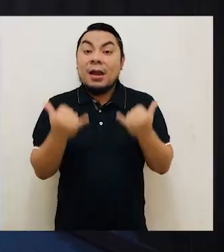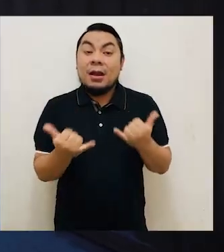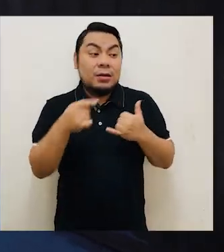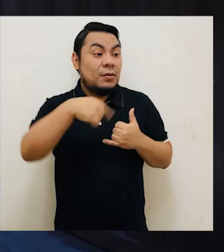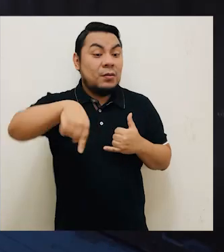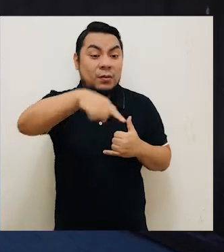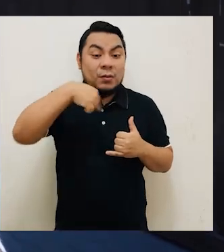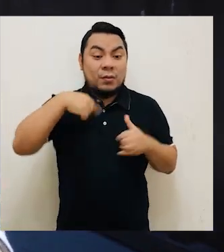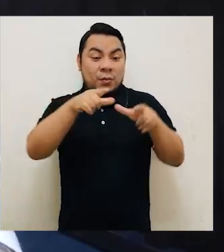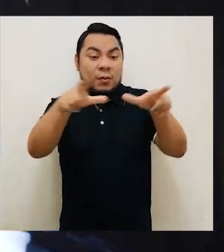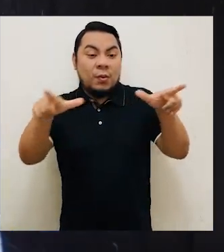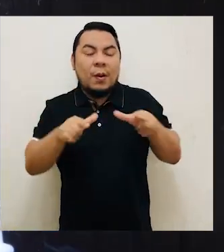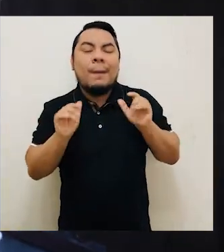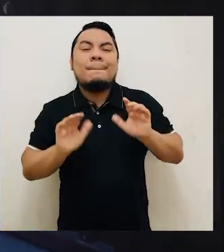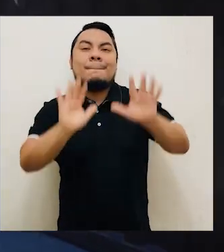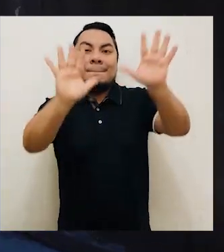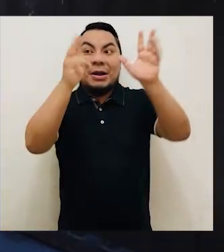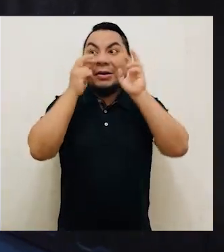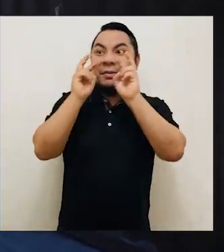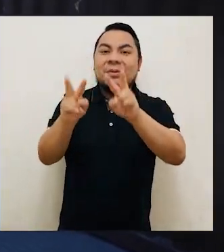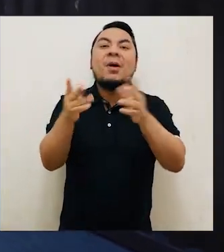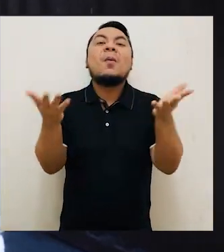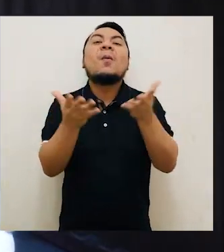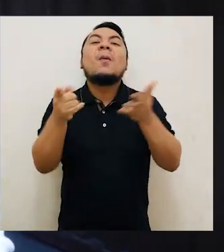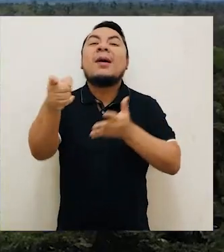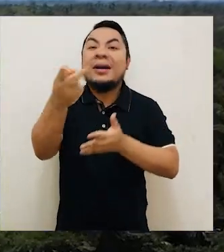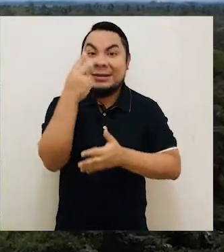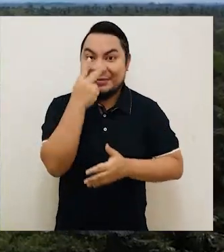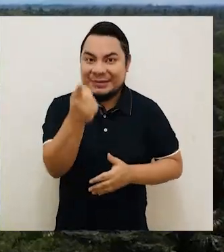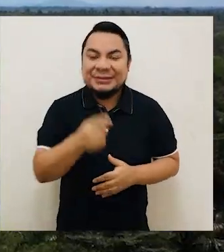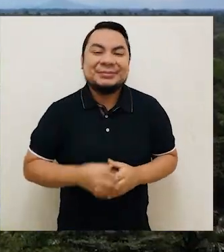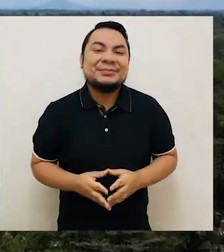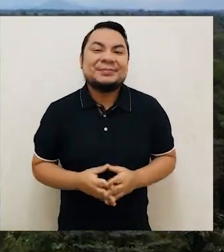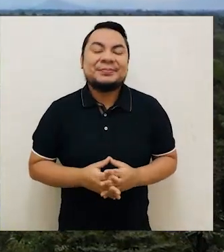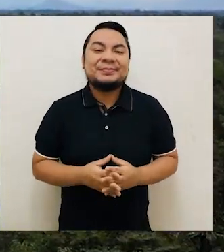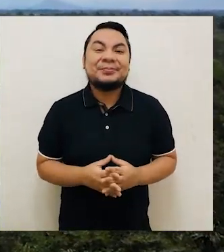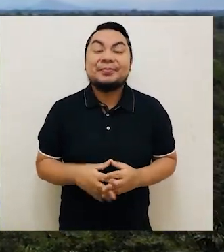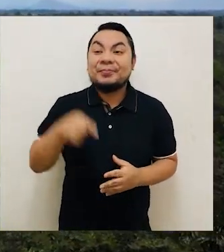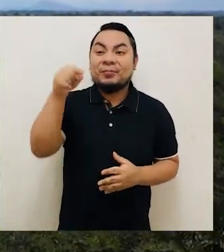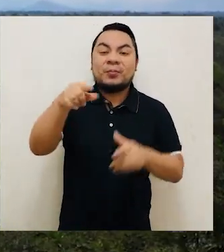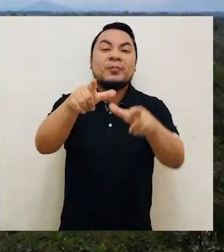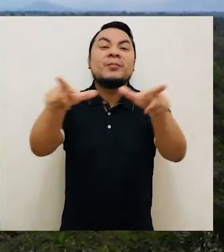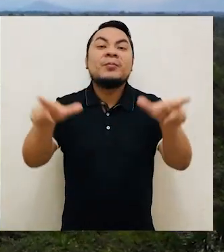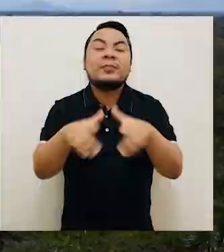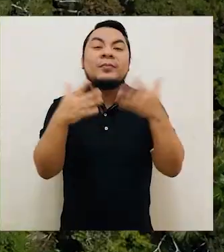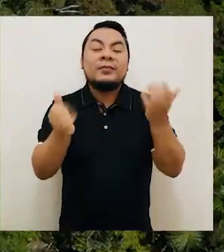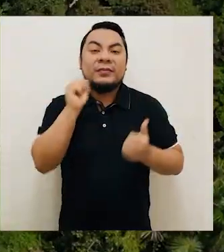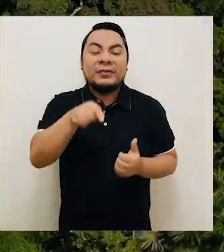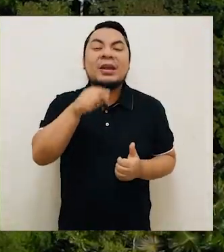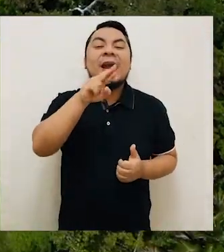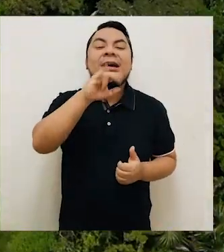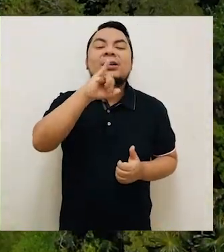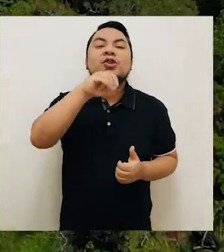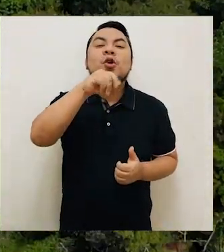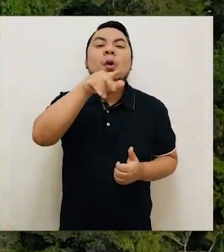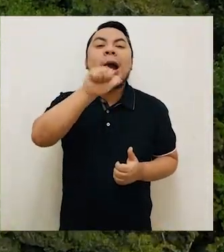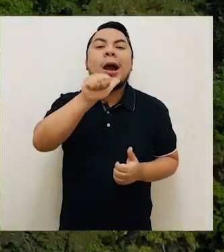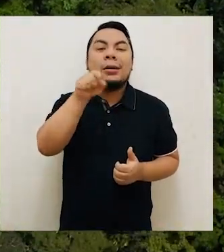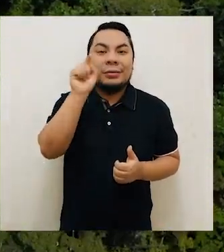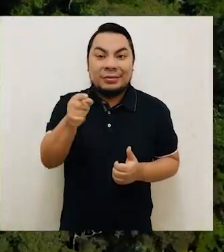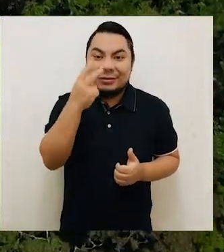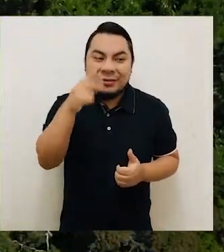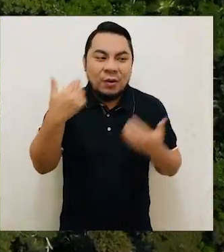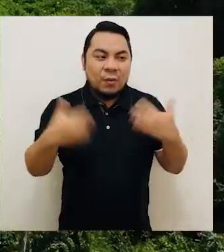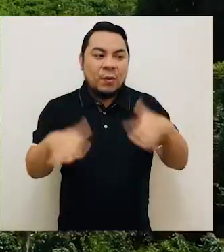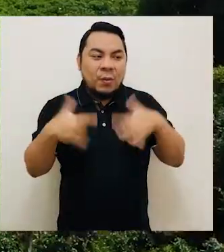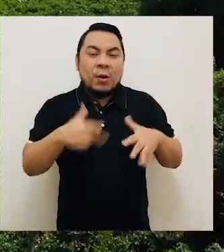Ahora voy a ir a un lugar mágico. ¿Adivinas cuál puede ser? Ubicado en el distrito de Pozic, en Rioja, encontrarán